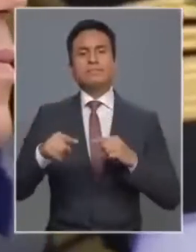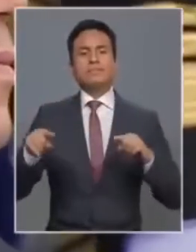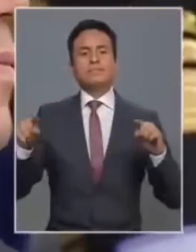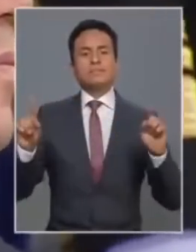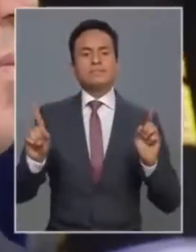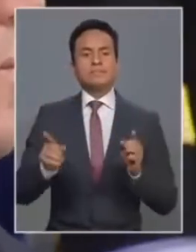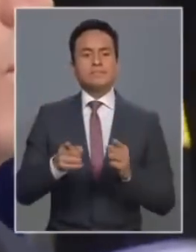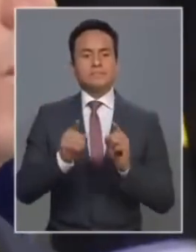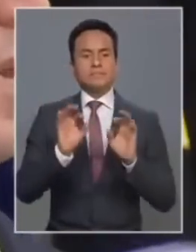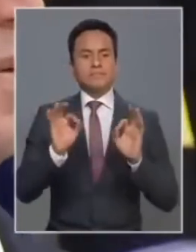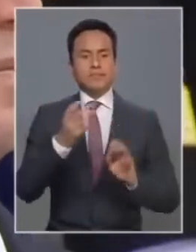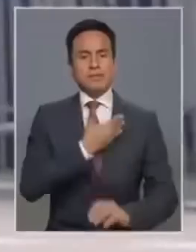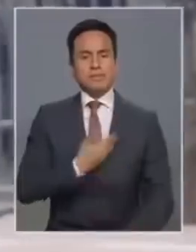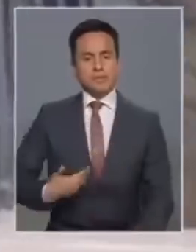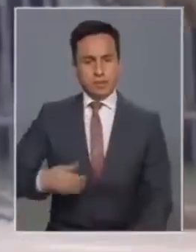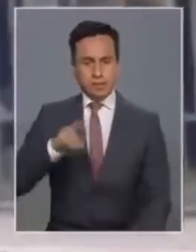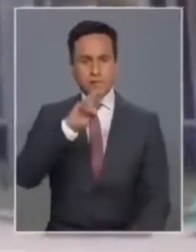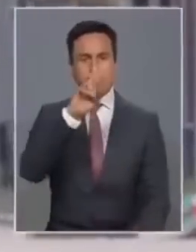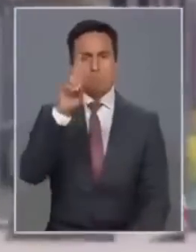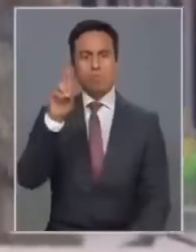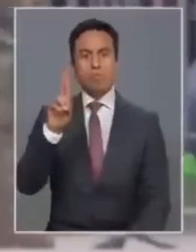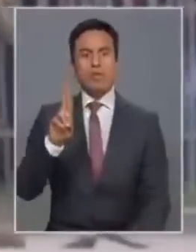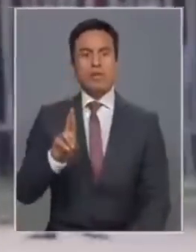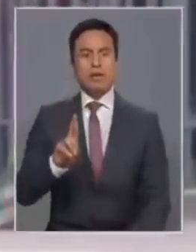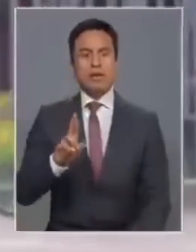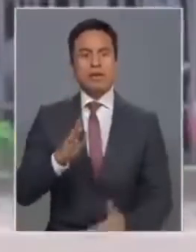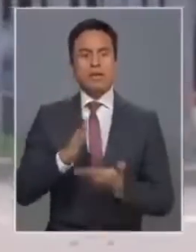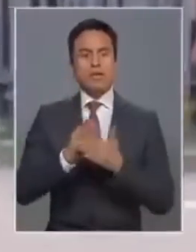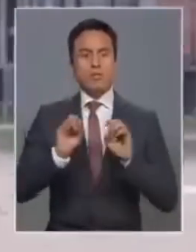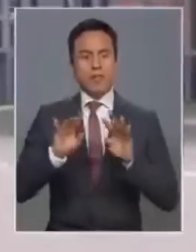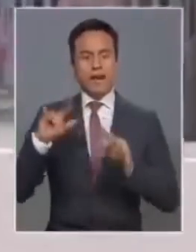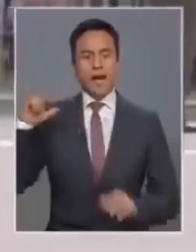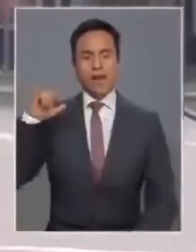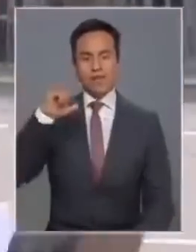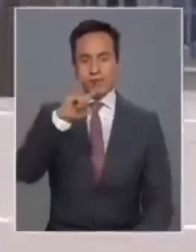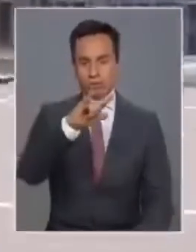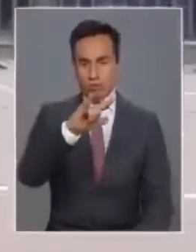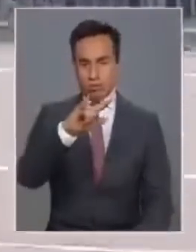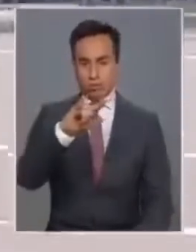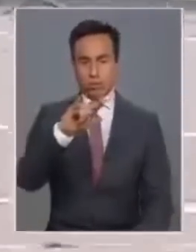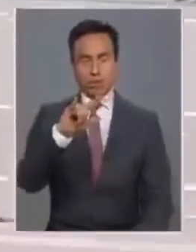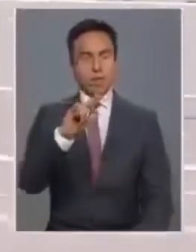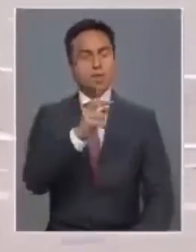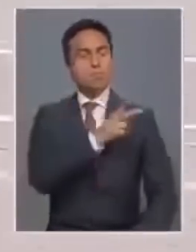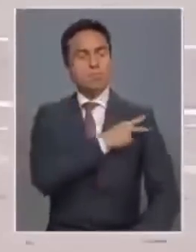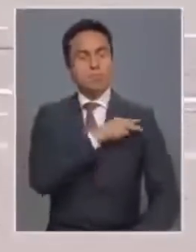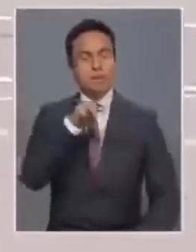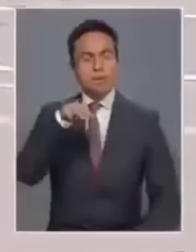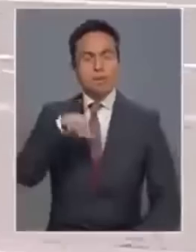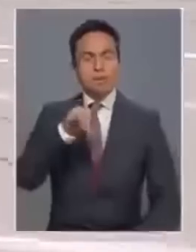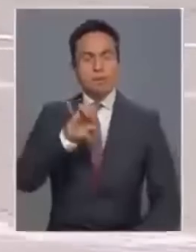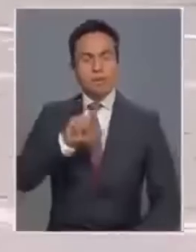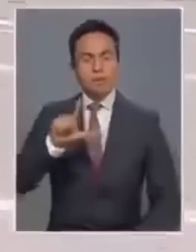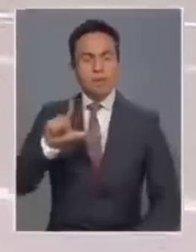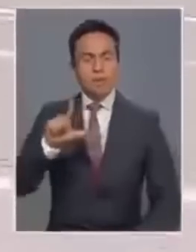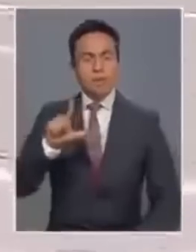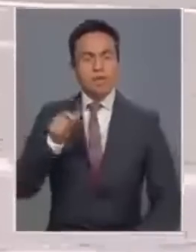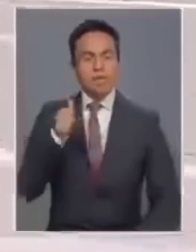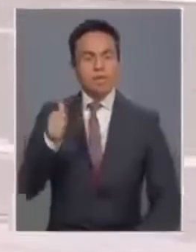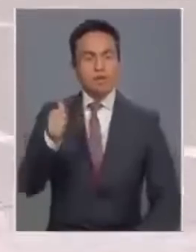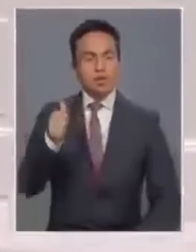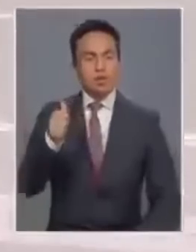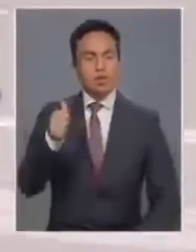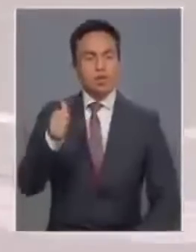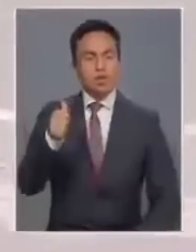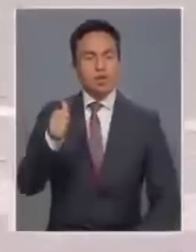rinden honores a su excelencia el presidente de la República, la Escuela de Aviación, capitán Manuel Ábalos Prado, al mando de su director, coronel de